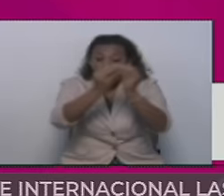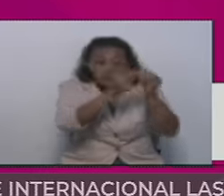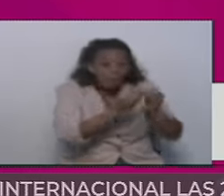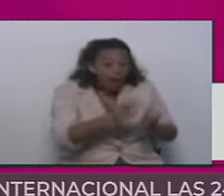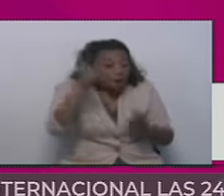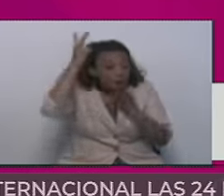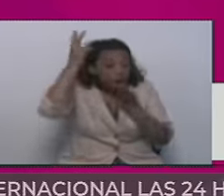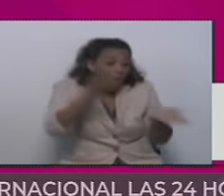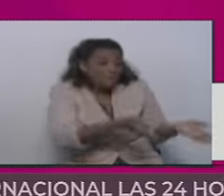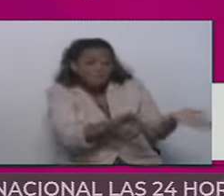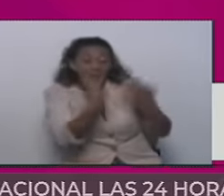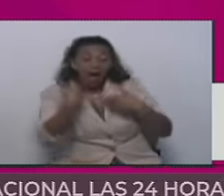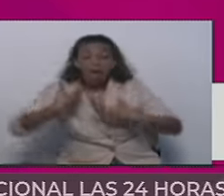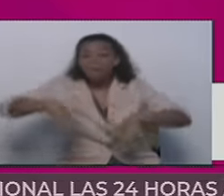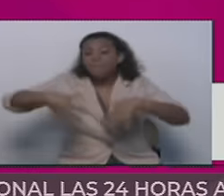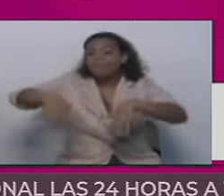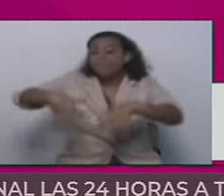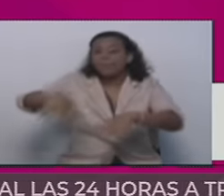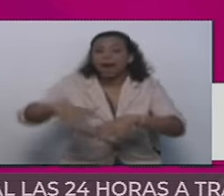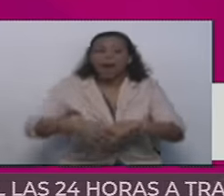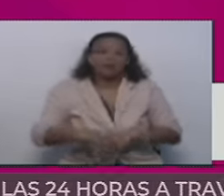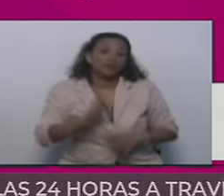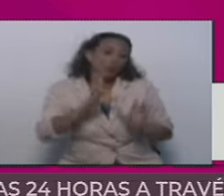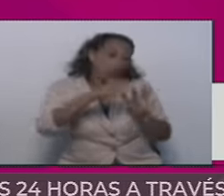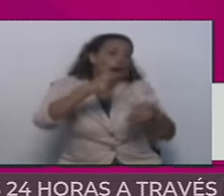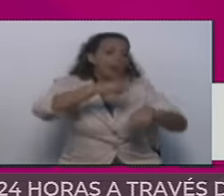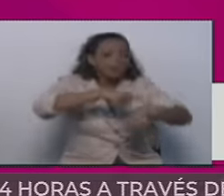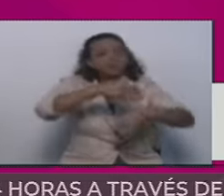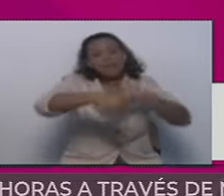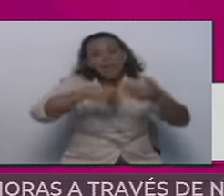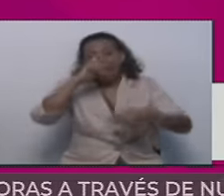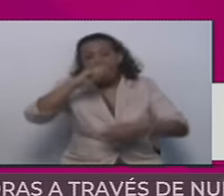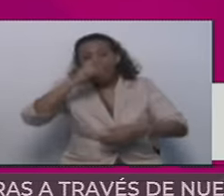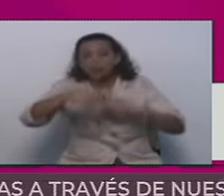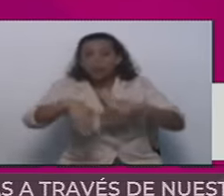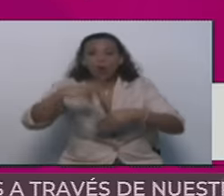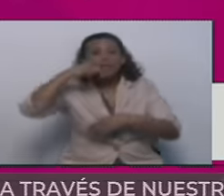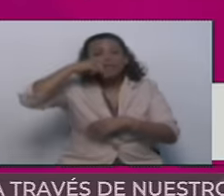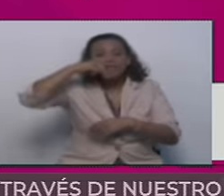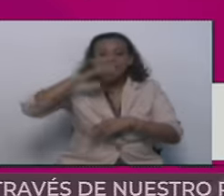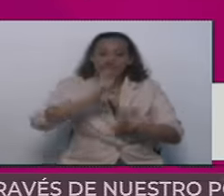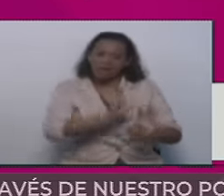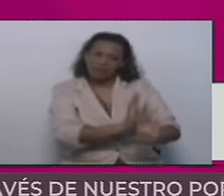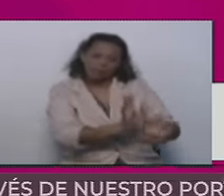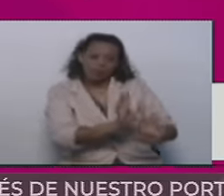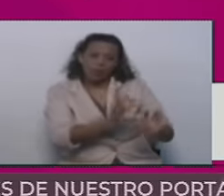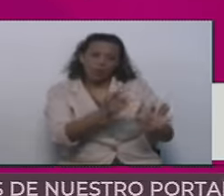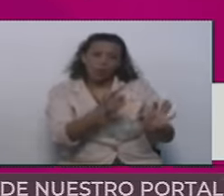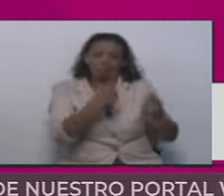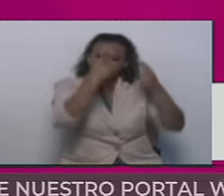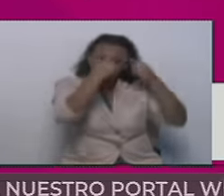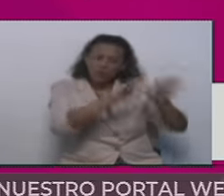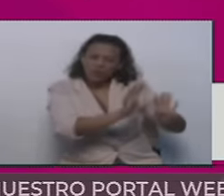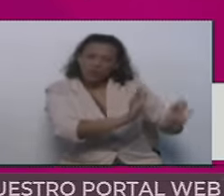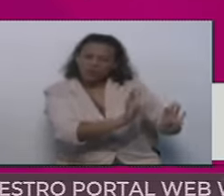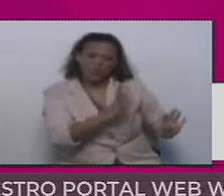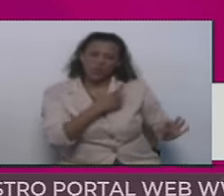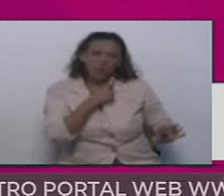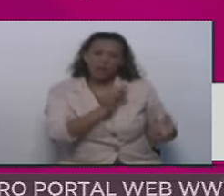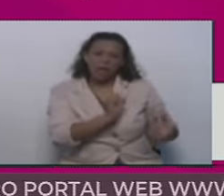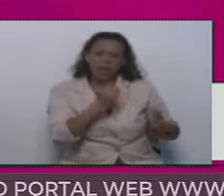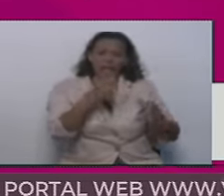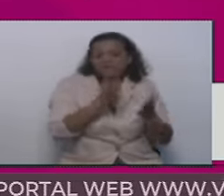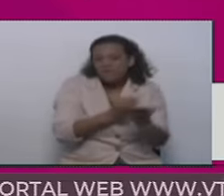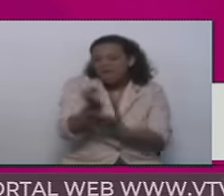indiecito y se llevaba a la comparsa. Ya después, con el pasar de los años, los nietos crecieron y Gabriela era como que la más fiel